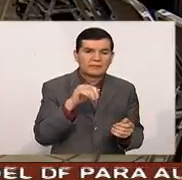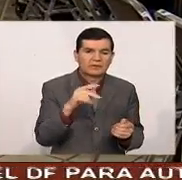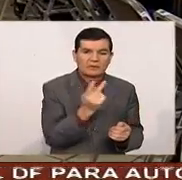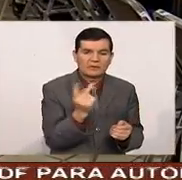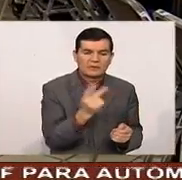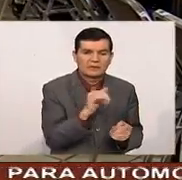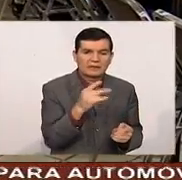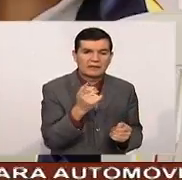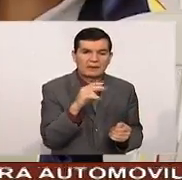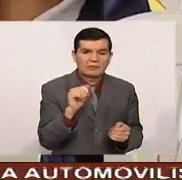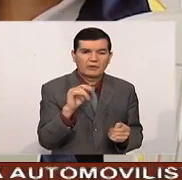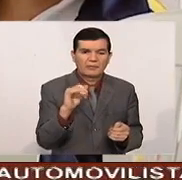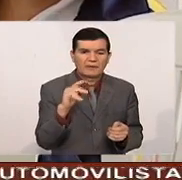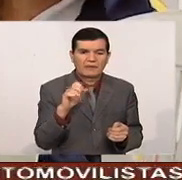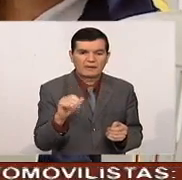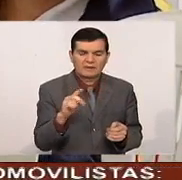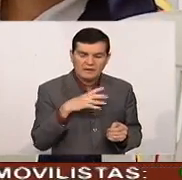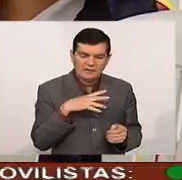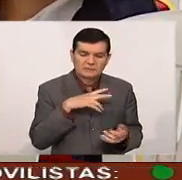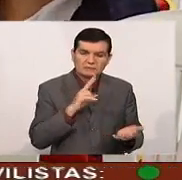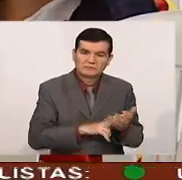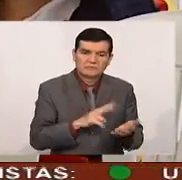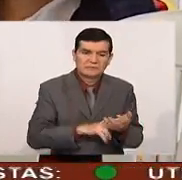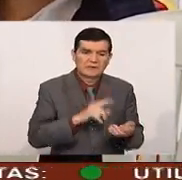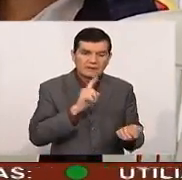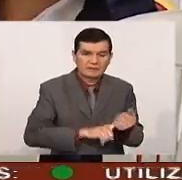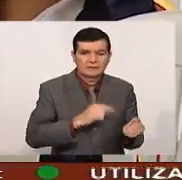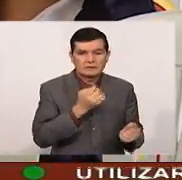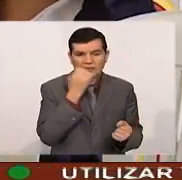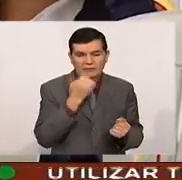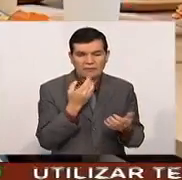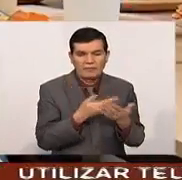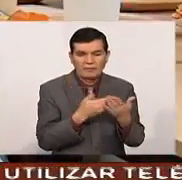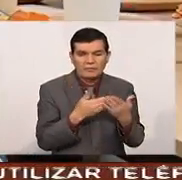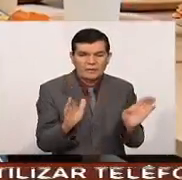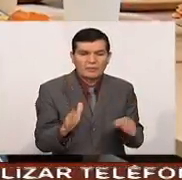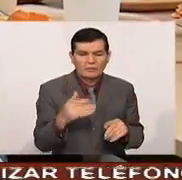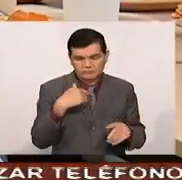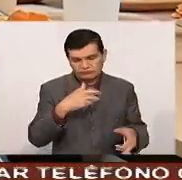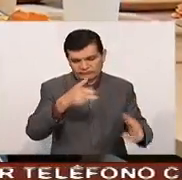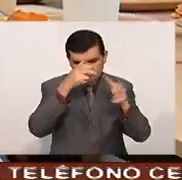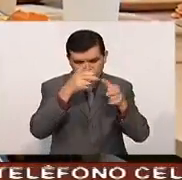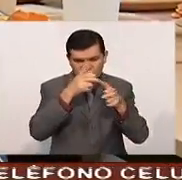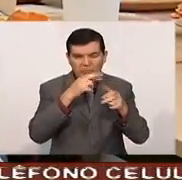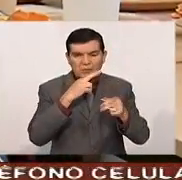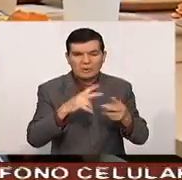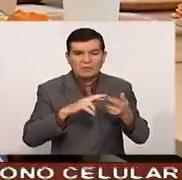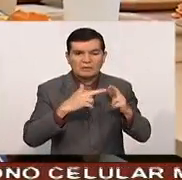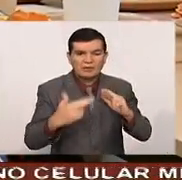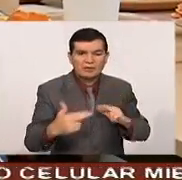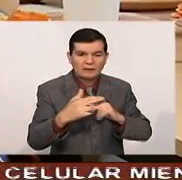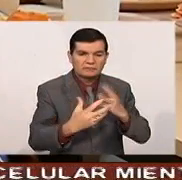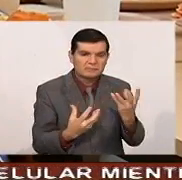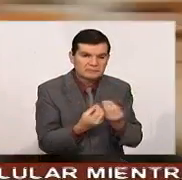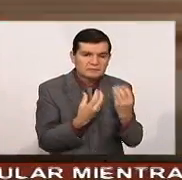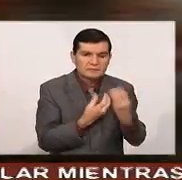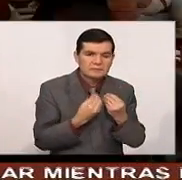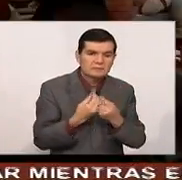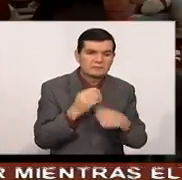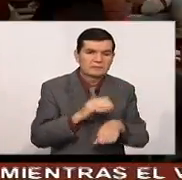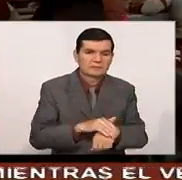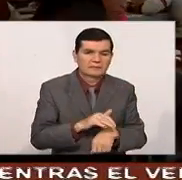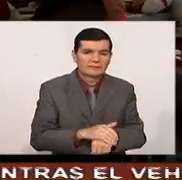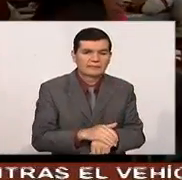los estudiantes valoran estar en este tipo de escuelas, que además de ampliar los conocimientos, mejoran sus relaciones interpersonales.